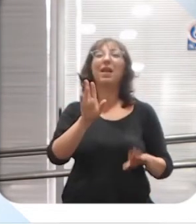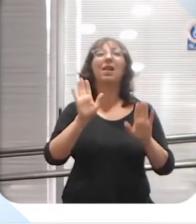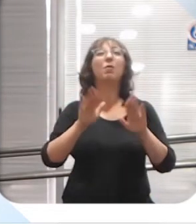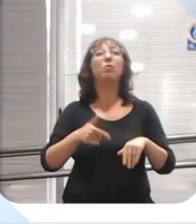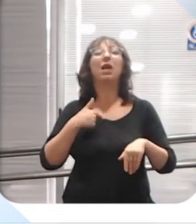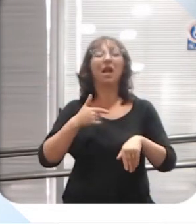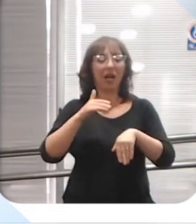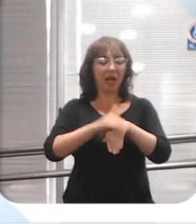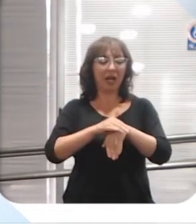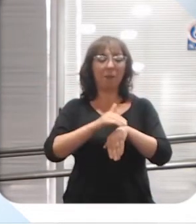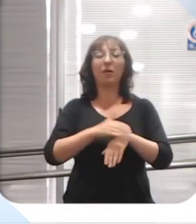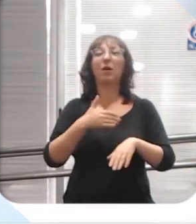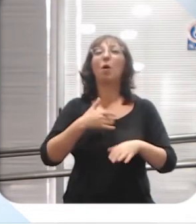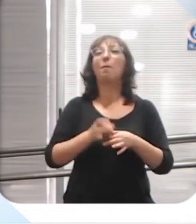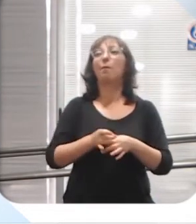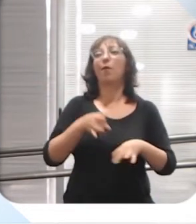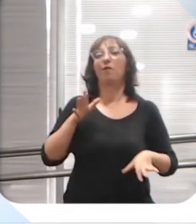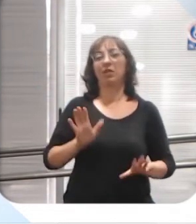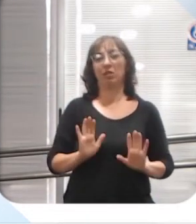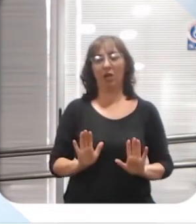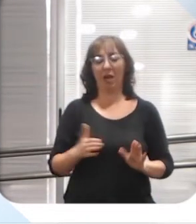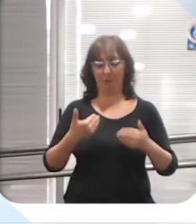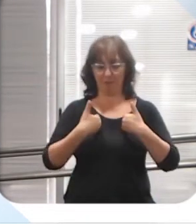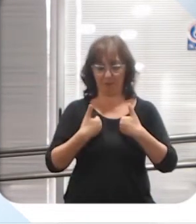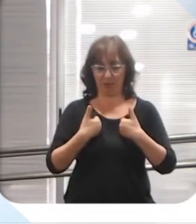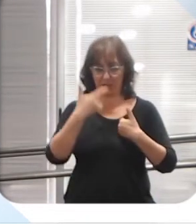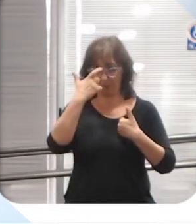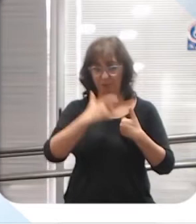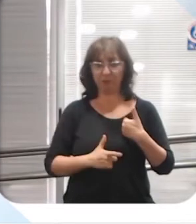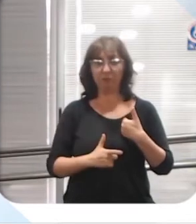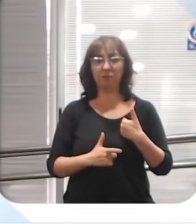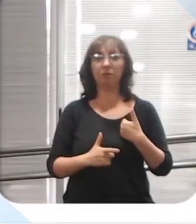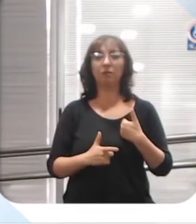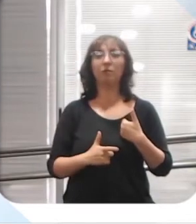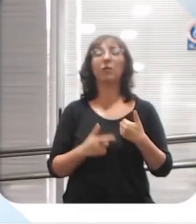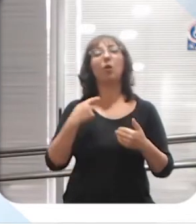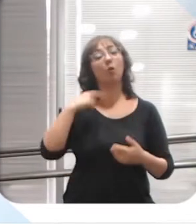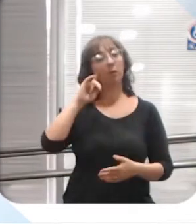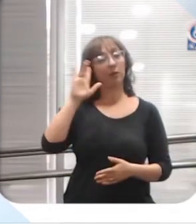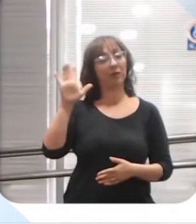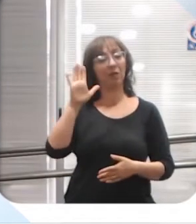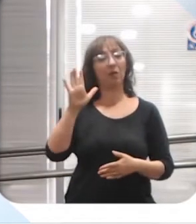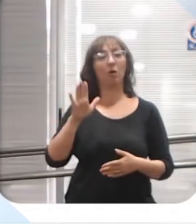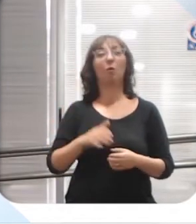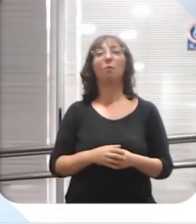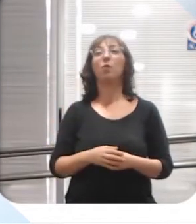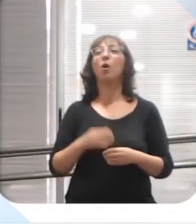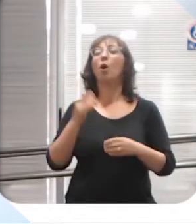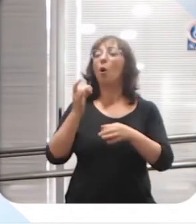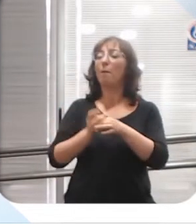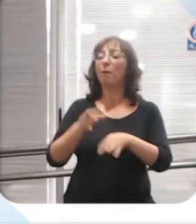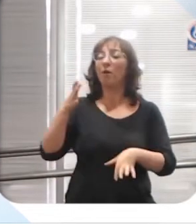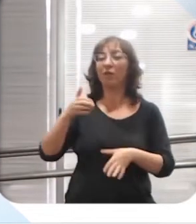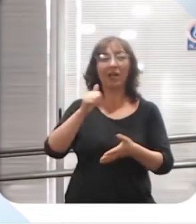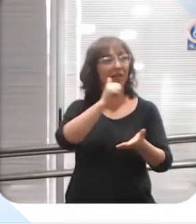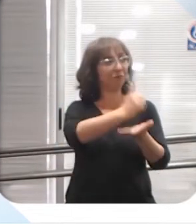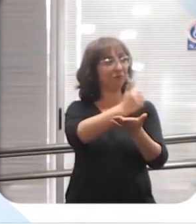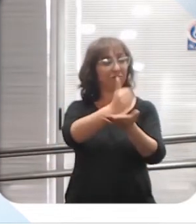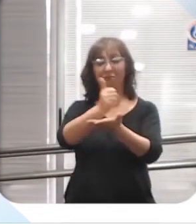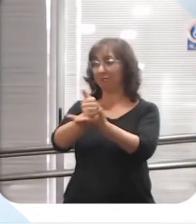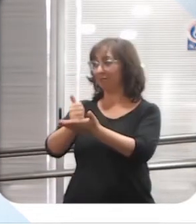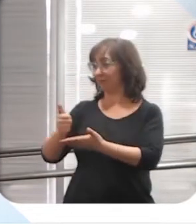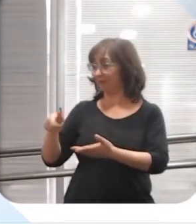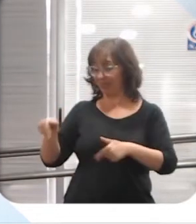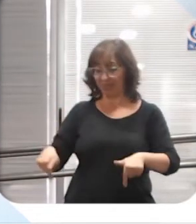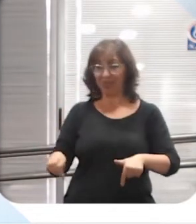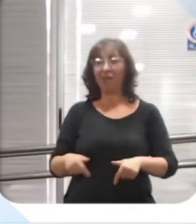nuestras responsabilidades profesionales. La mía, como psicóloga, la de los profesionales que están presentes acá,